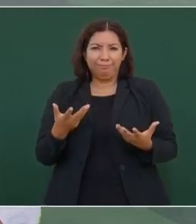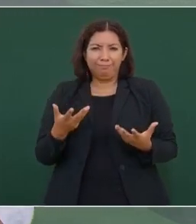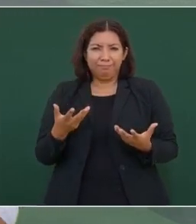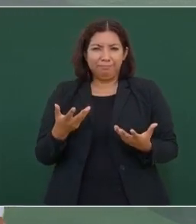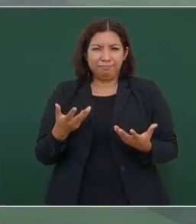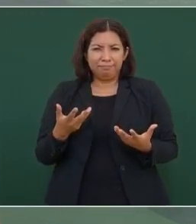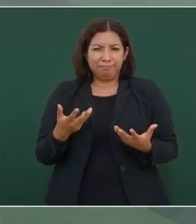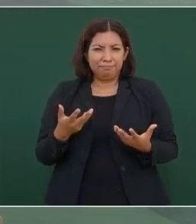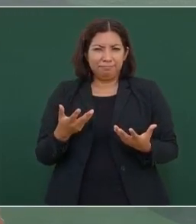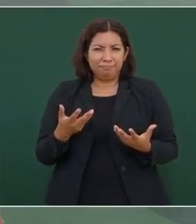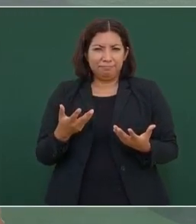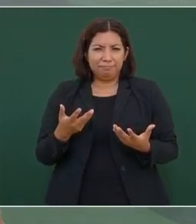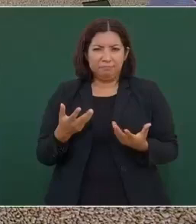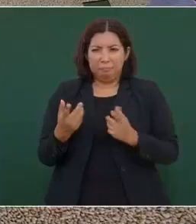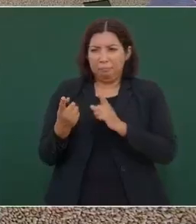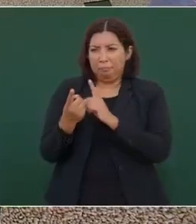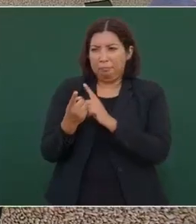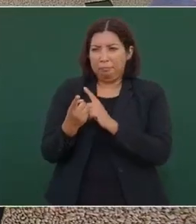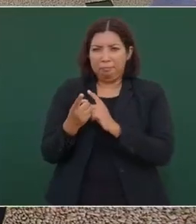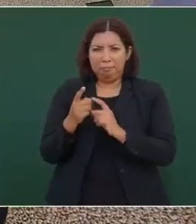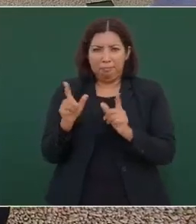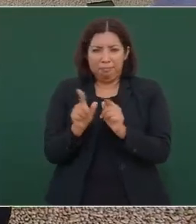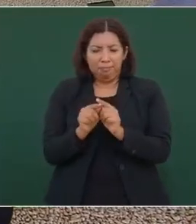Estuvimos como 2 horas